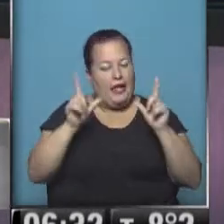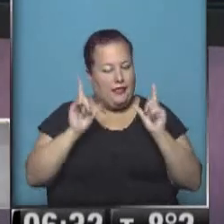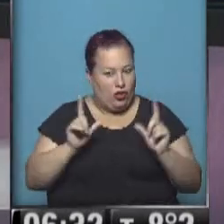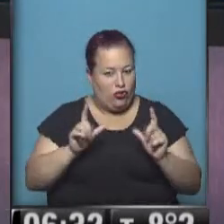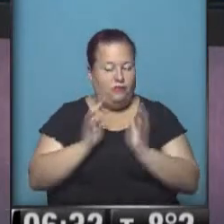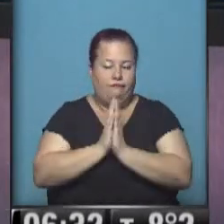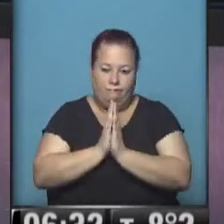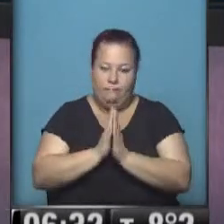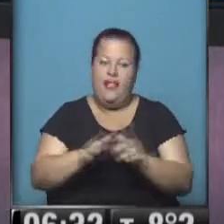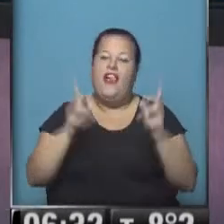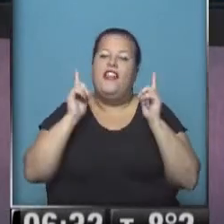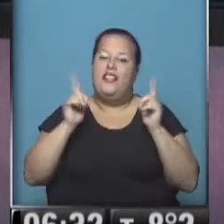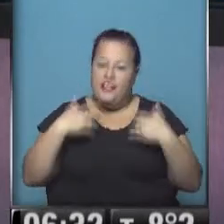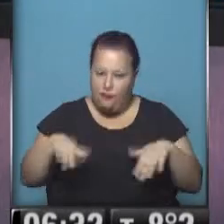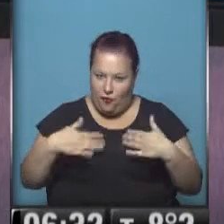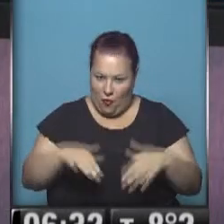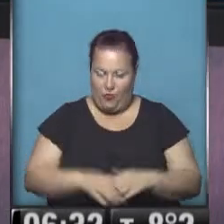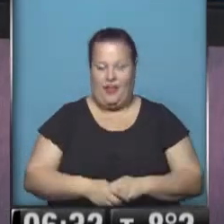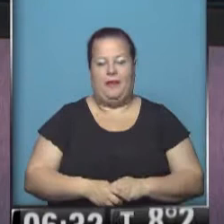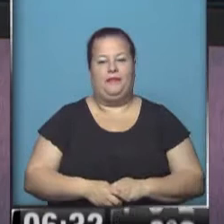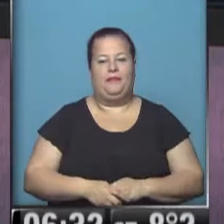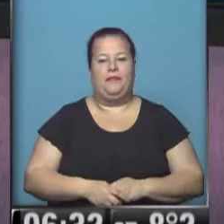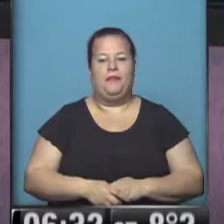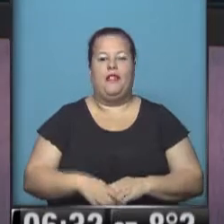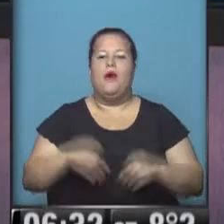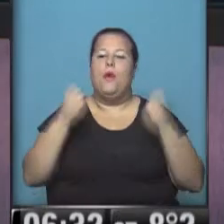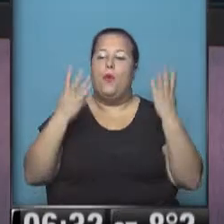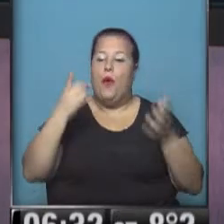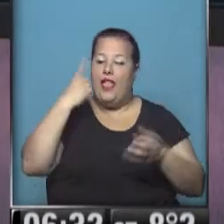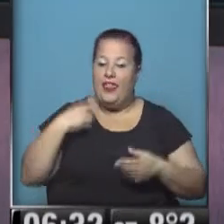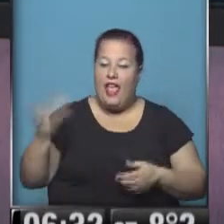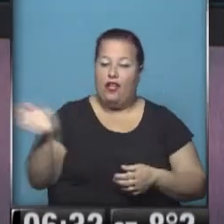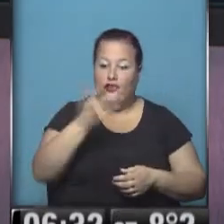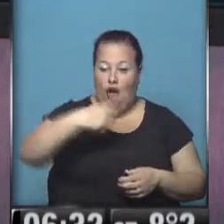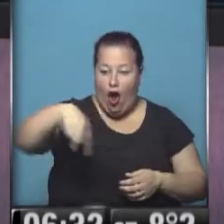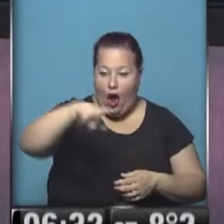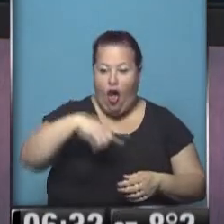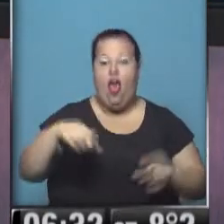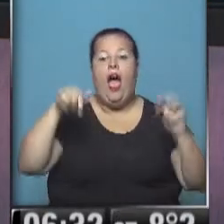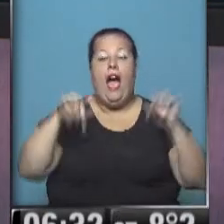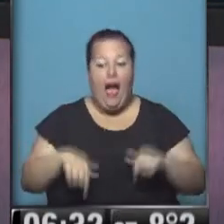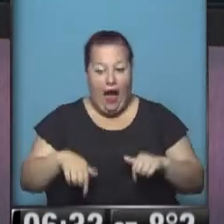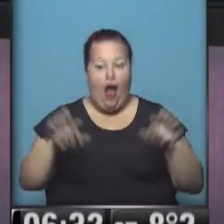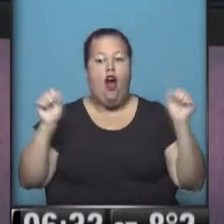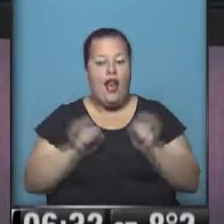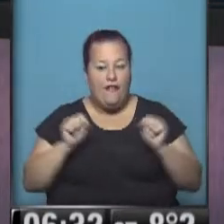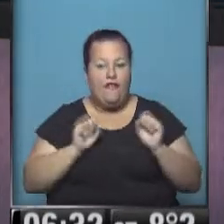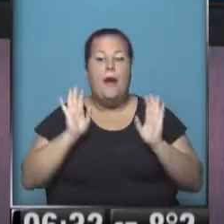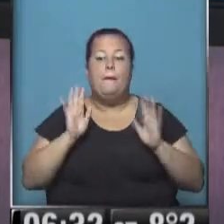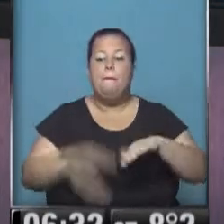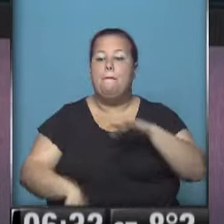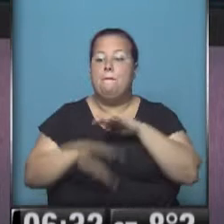por favor y a disfrutar mucho mucho mucho muy buen día para todos ustedes ahora hace frío pero la